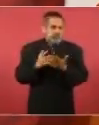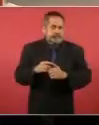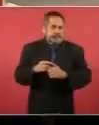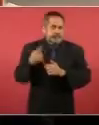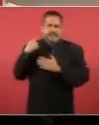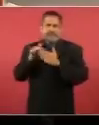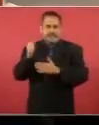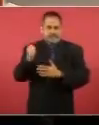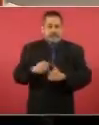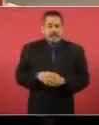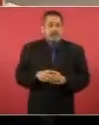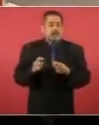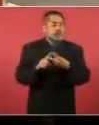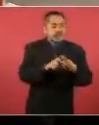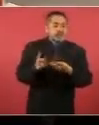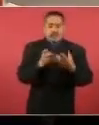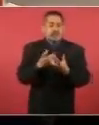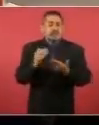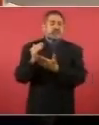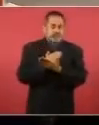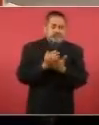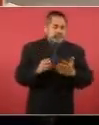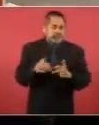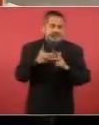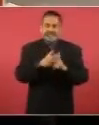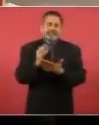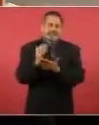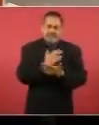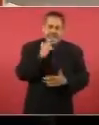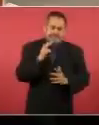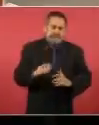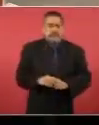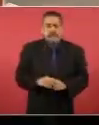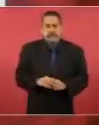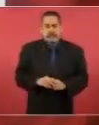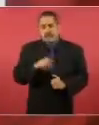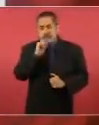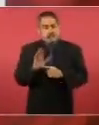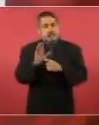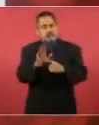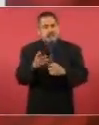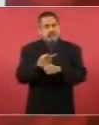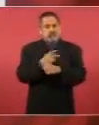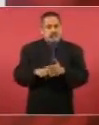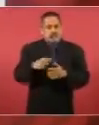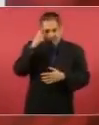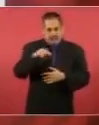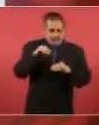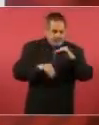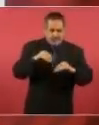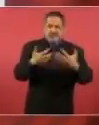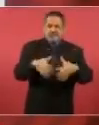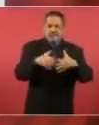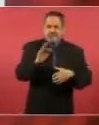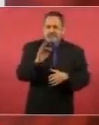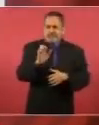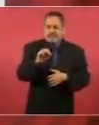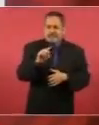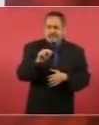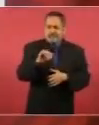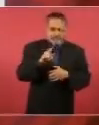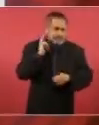septiembre secuestros y robos sobre todo homicidios y se presentaron los avances de combate de la fabricación y comercio de fentanilo que es una